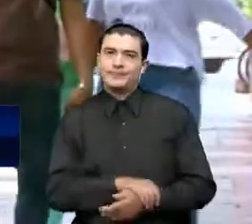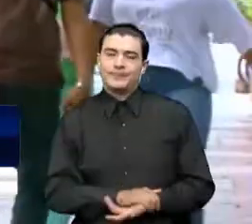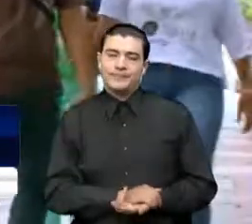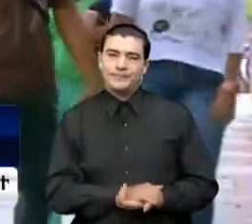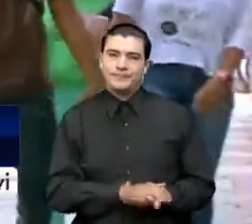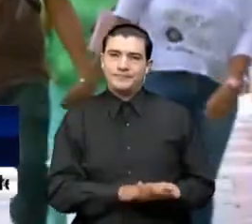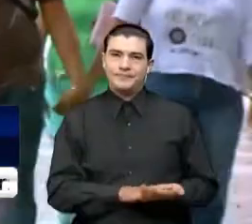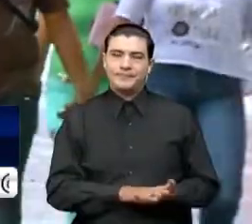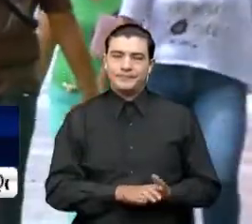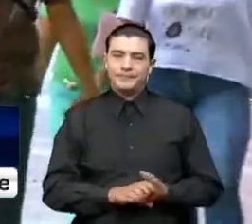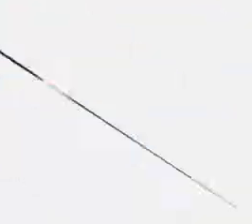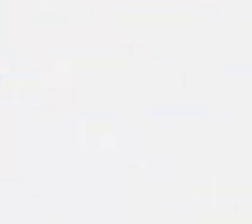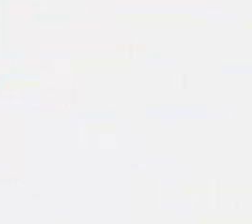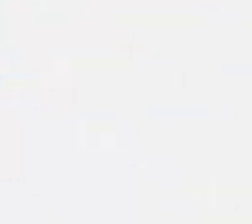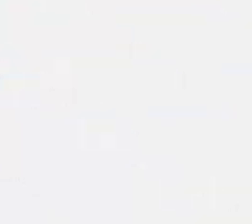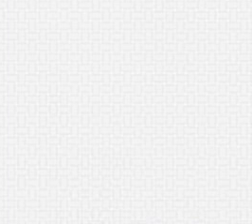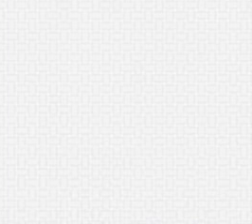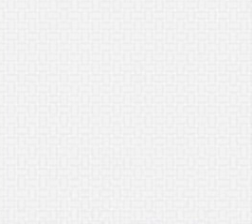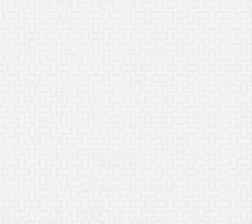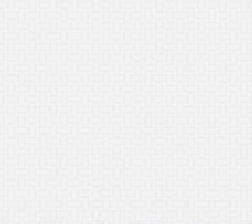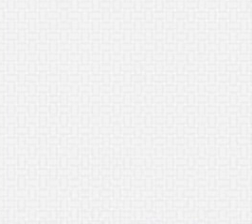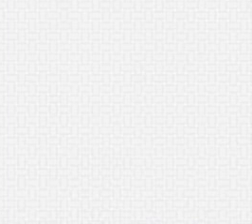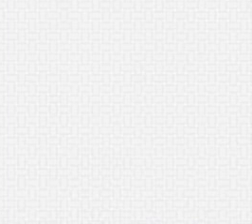para oriente noticias